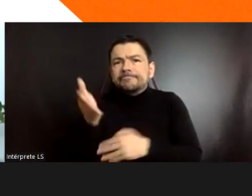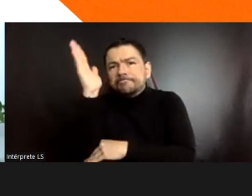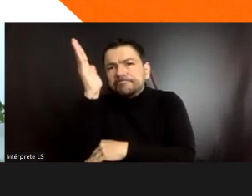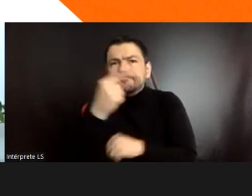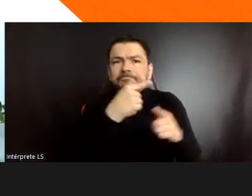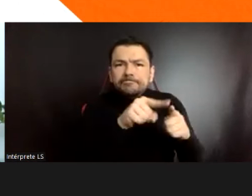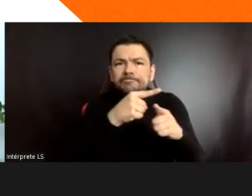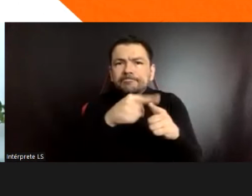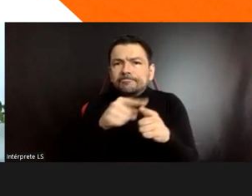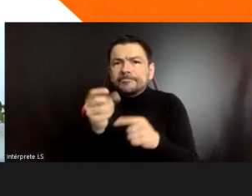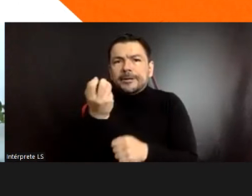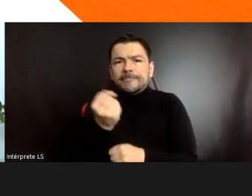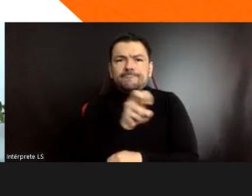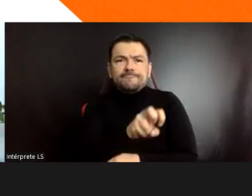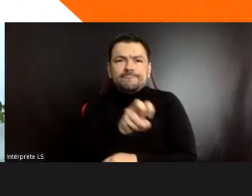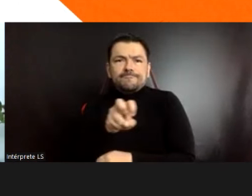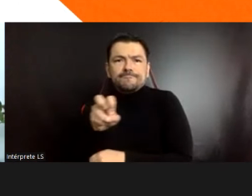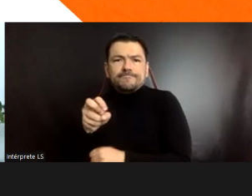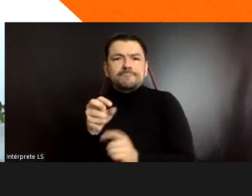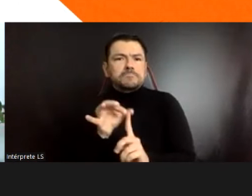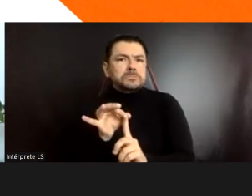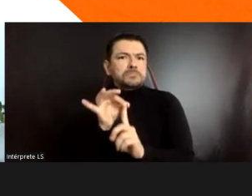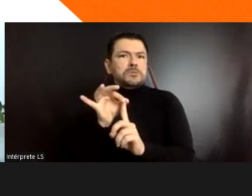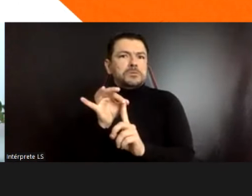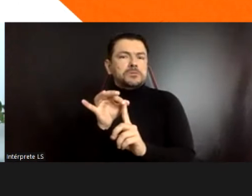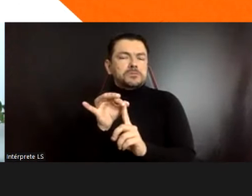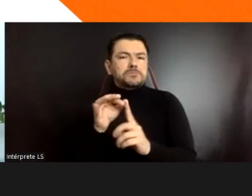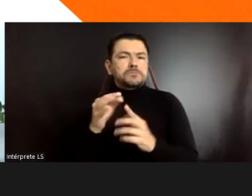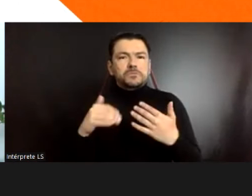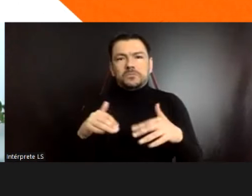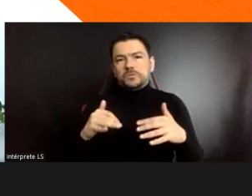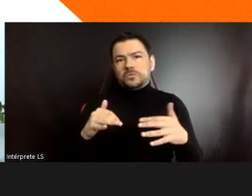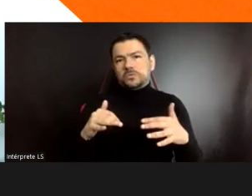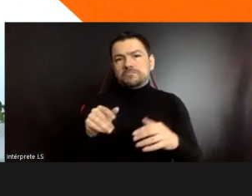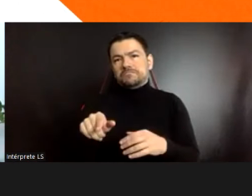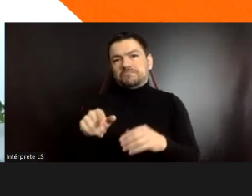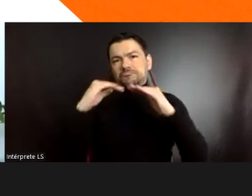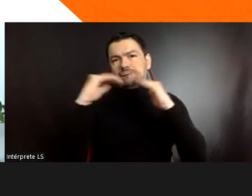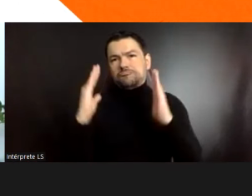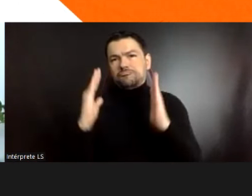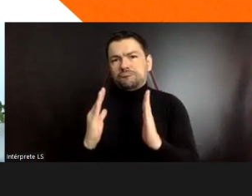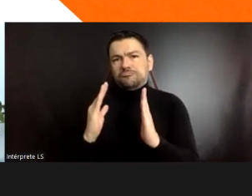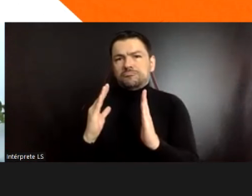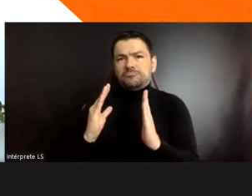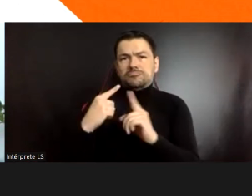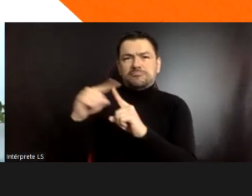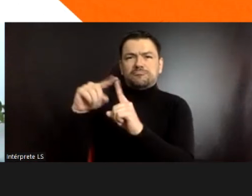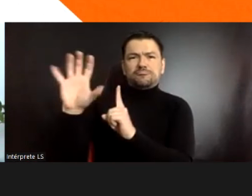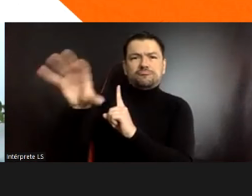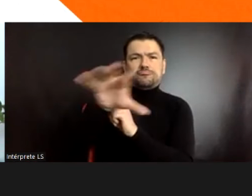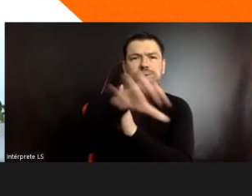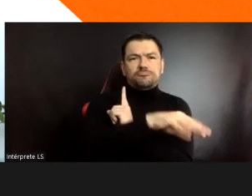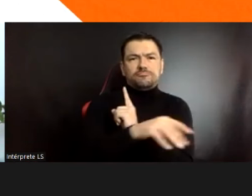especiales que vienen de MROC dentro de la iniciativa de resiliencia en colaboración internacional